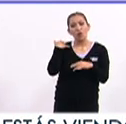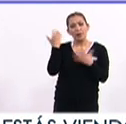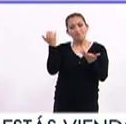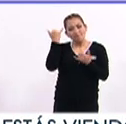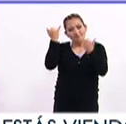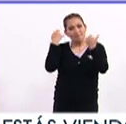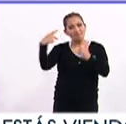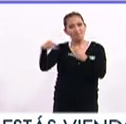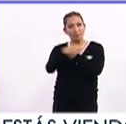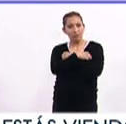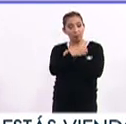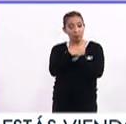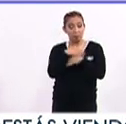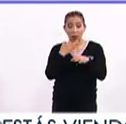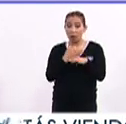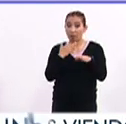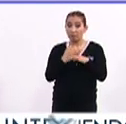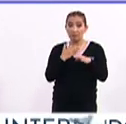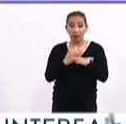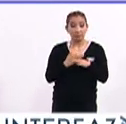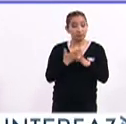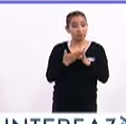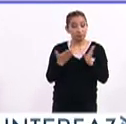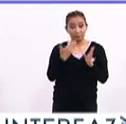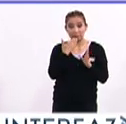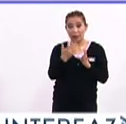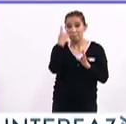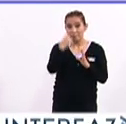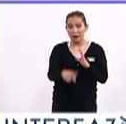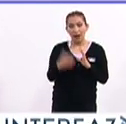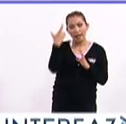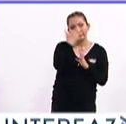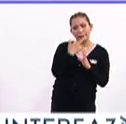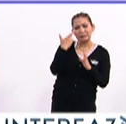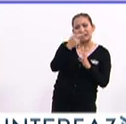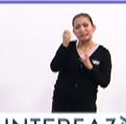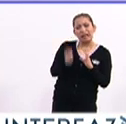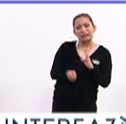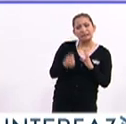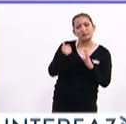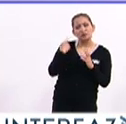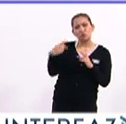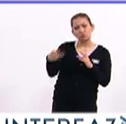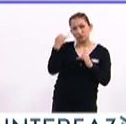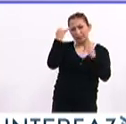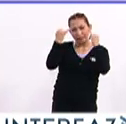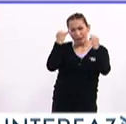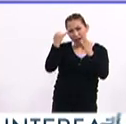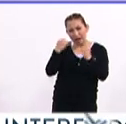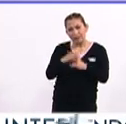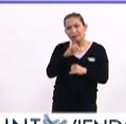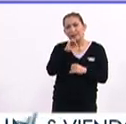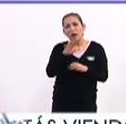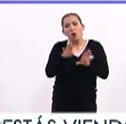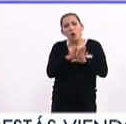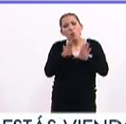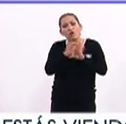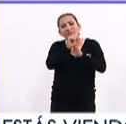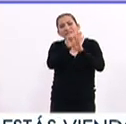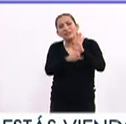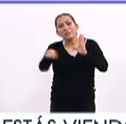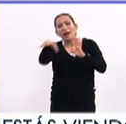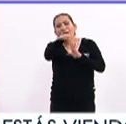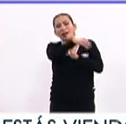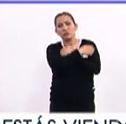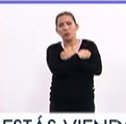y pues estamos en un momento muy bueno para revisarlo y para revisar también cómo los sistemas